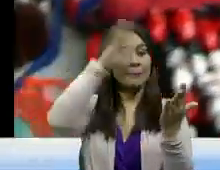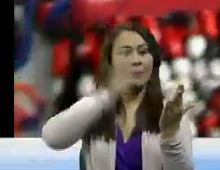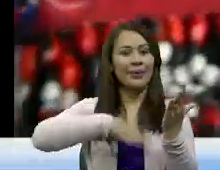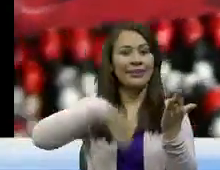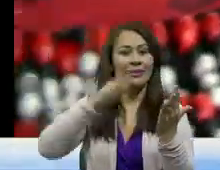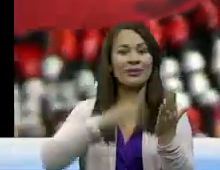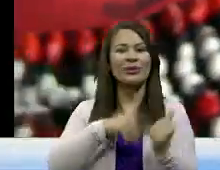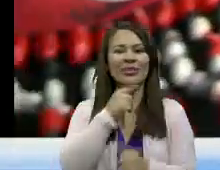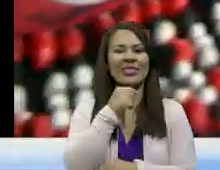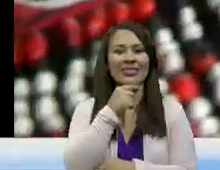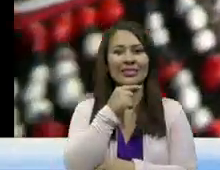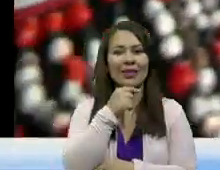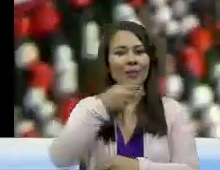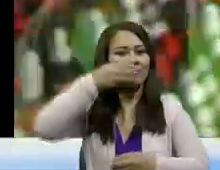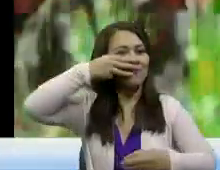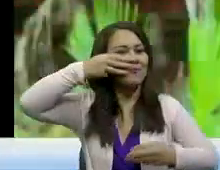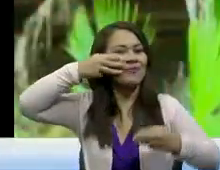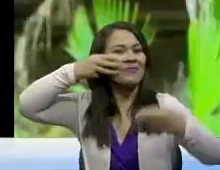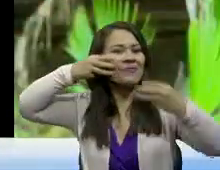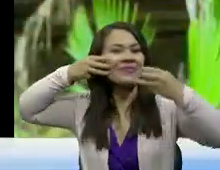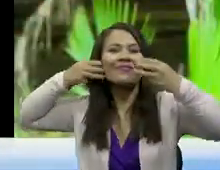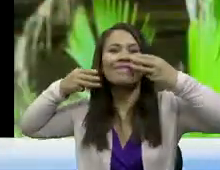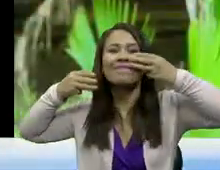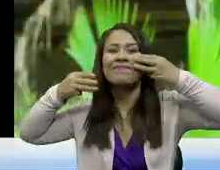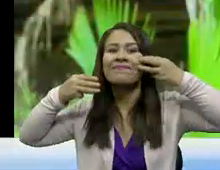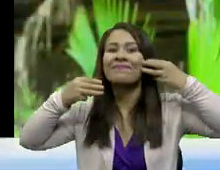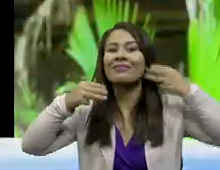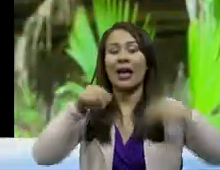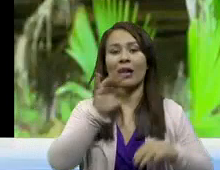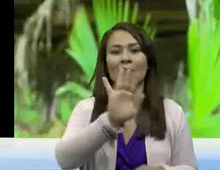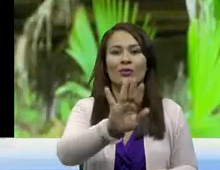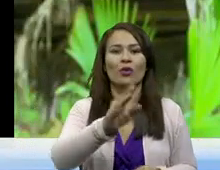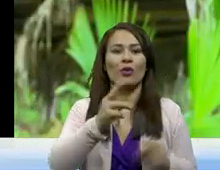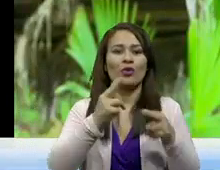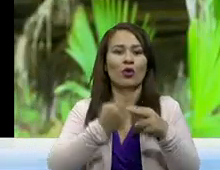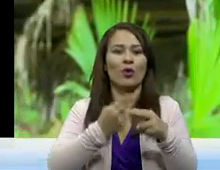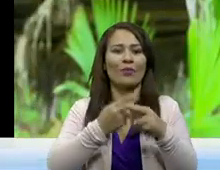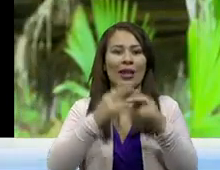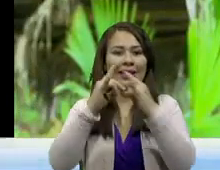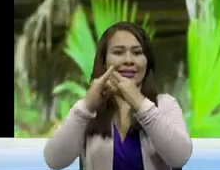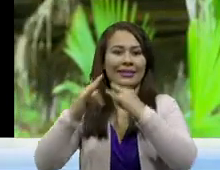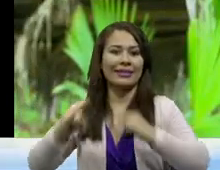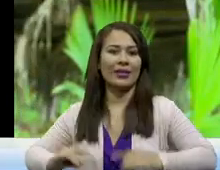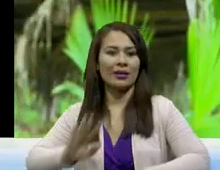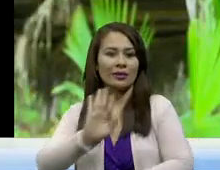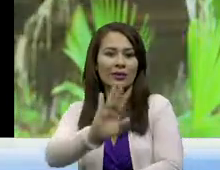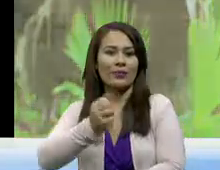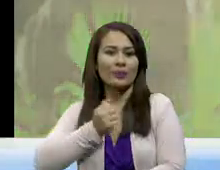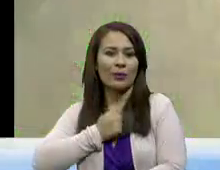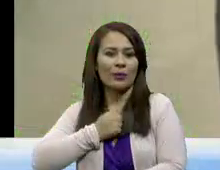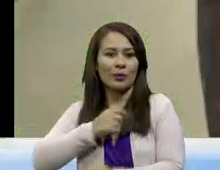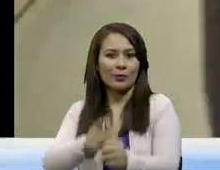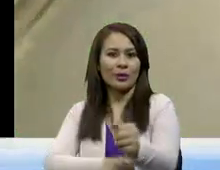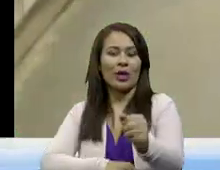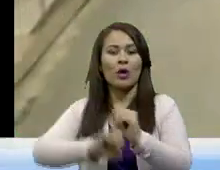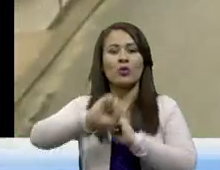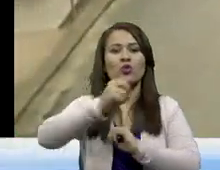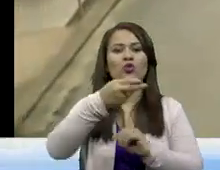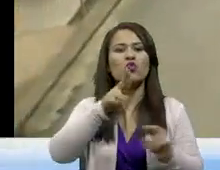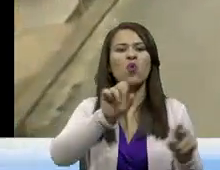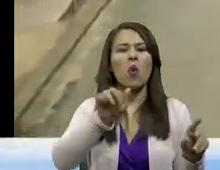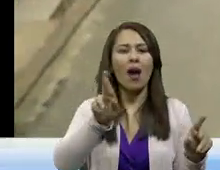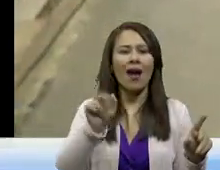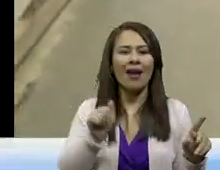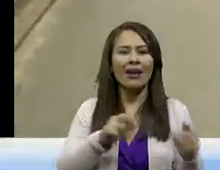de pintarse en la cara, todas esas cosas se conocieron como tribu étnico de la Amazonía. Y Shuar se conoce porque